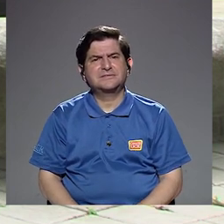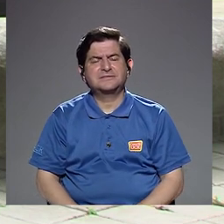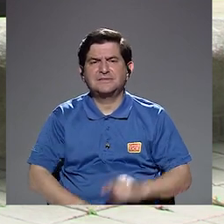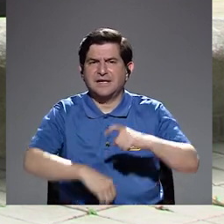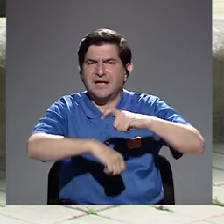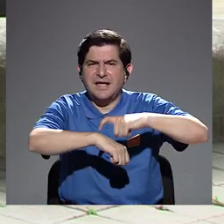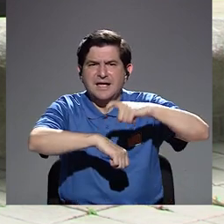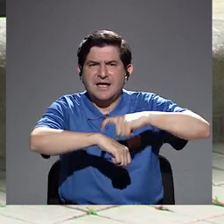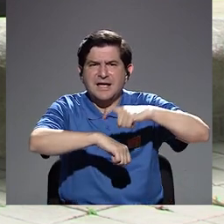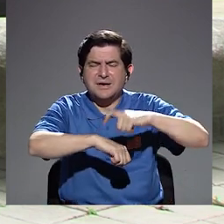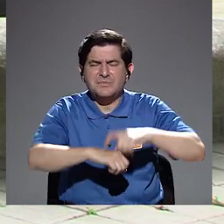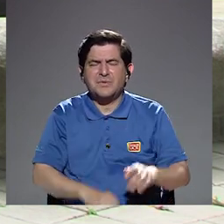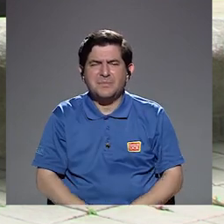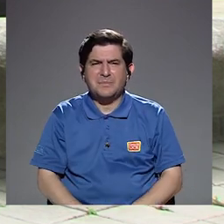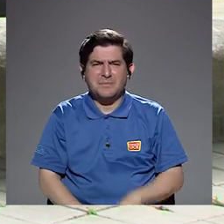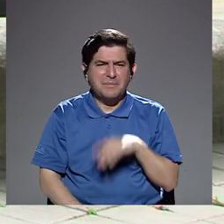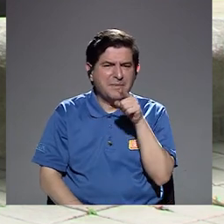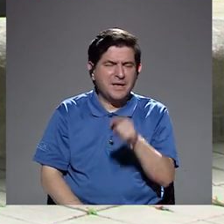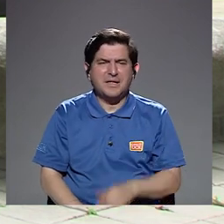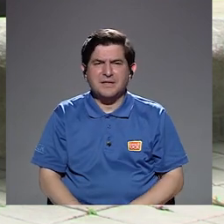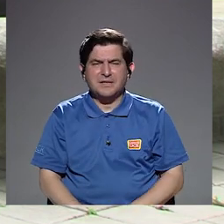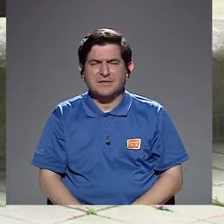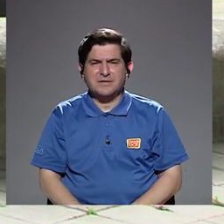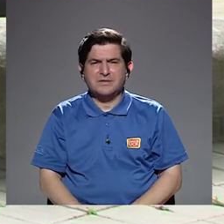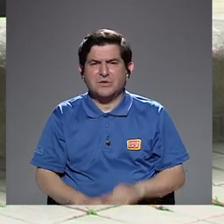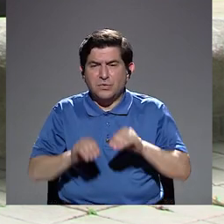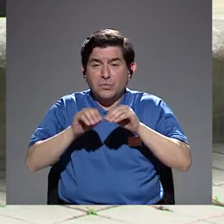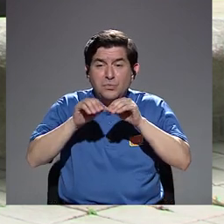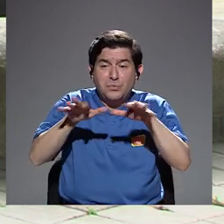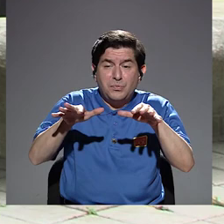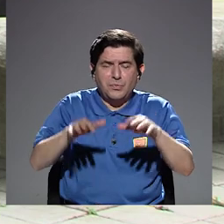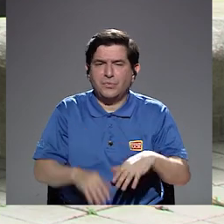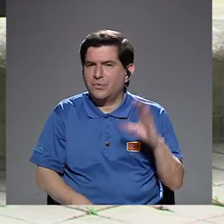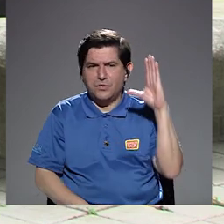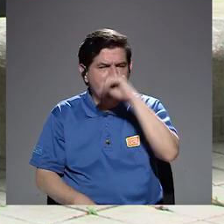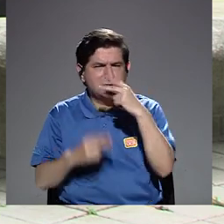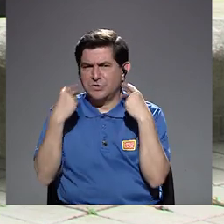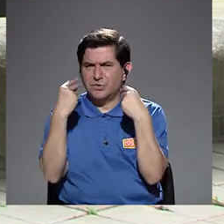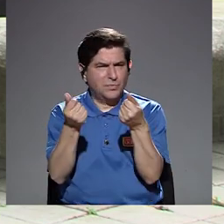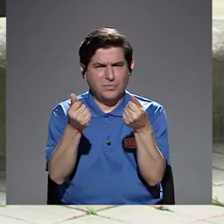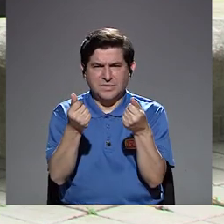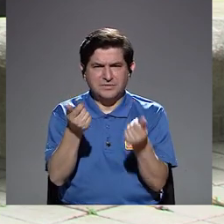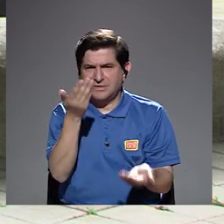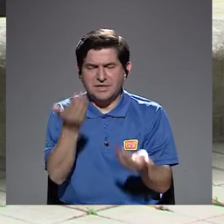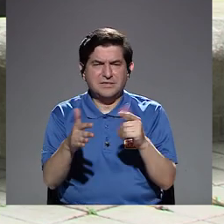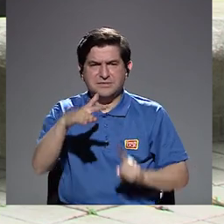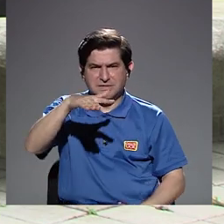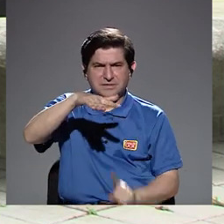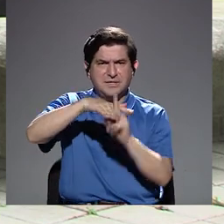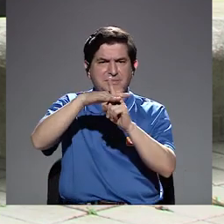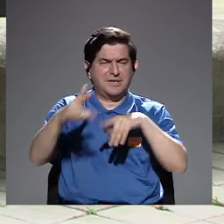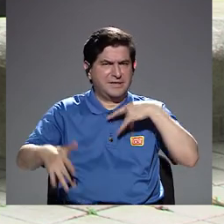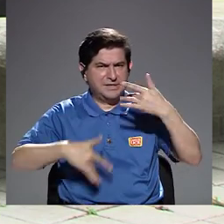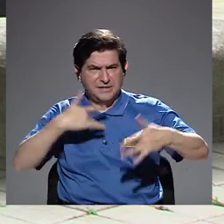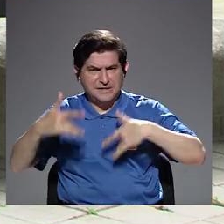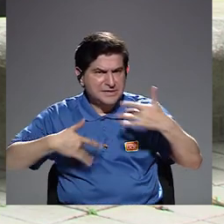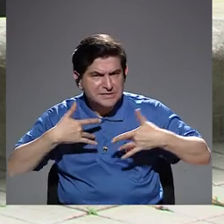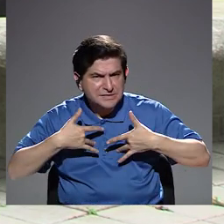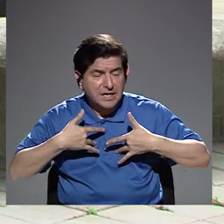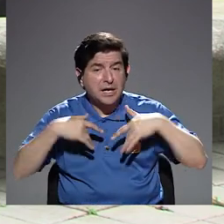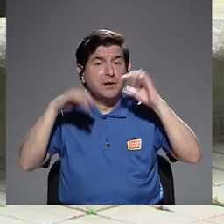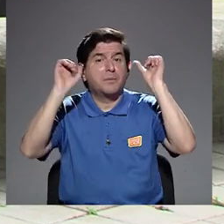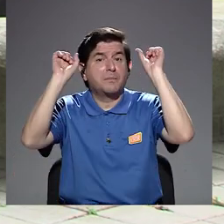en el momento en que se contagian o qué sé yo, no es tan inmediato que se dan cuenta, ¿verdad? Sería cuando aparezcan los síntomas y todo,